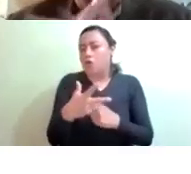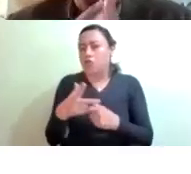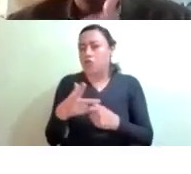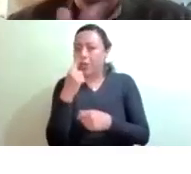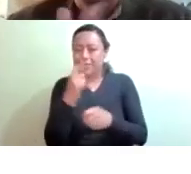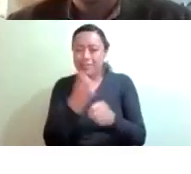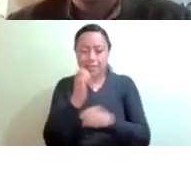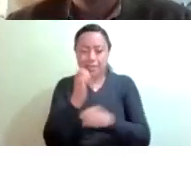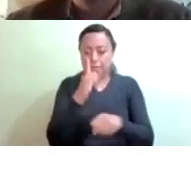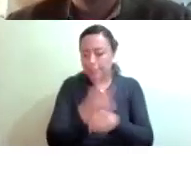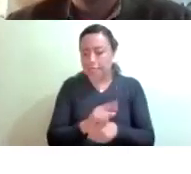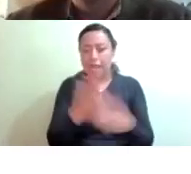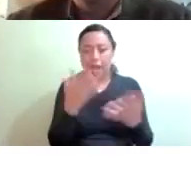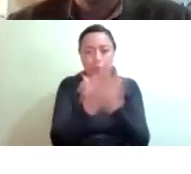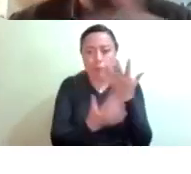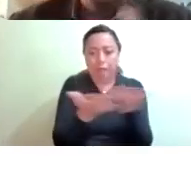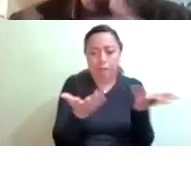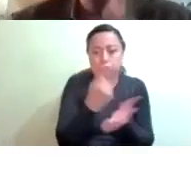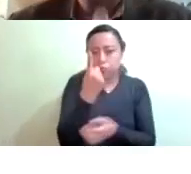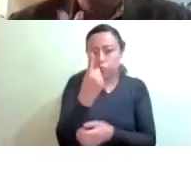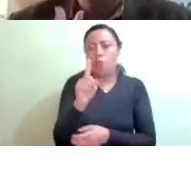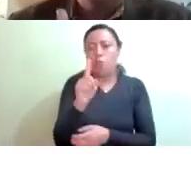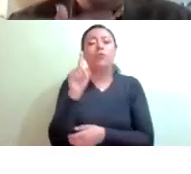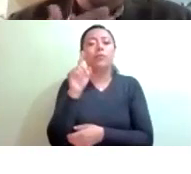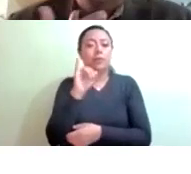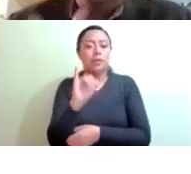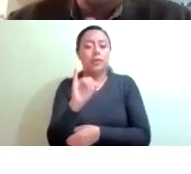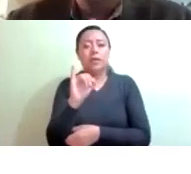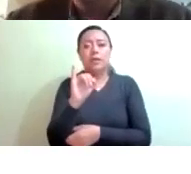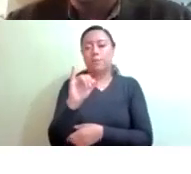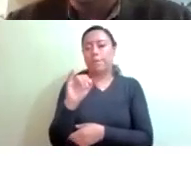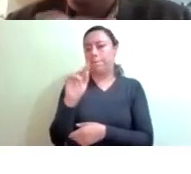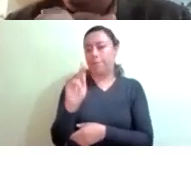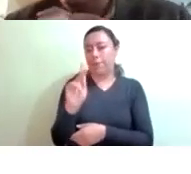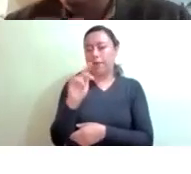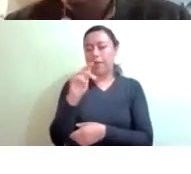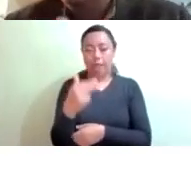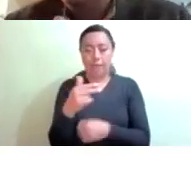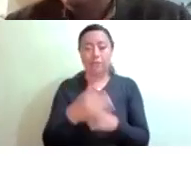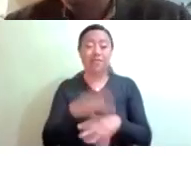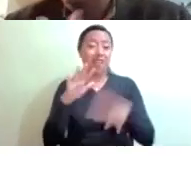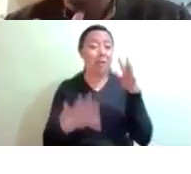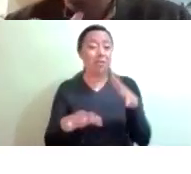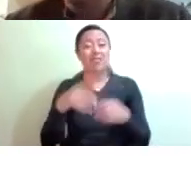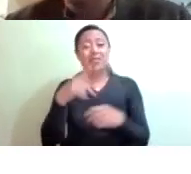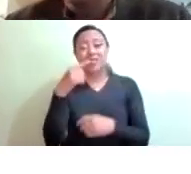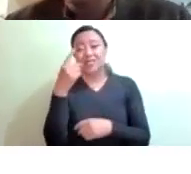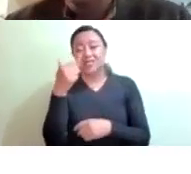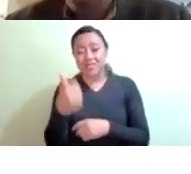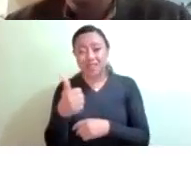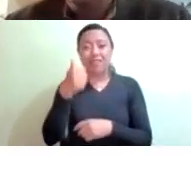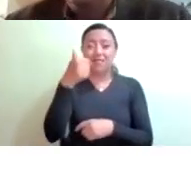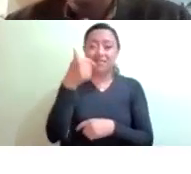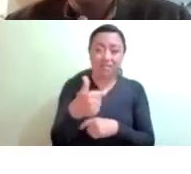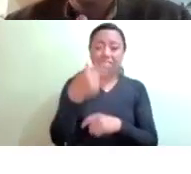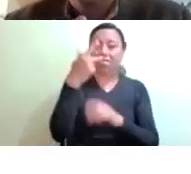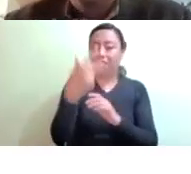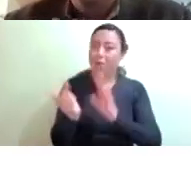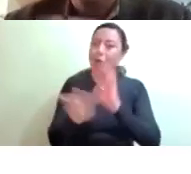de detención, les rebotan el IPH hasta 6 veces, 7 veces antes de que quede el